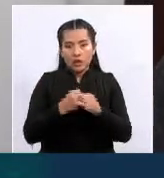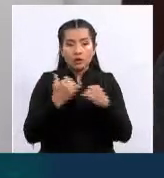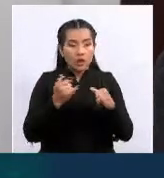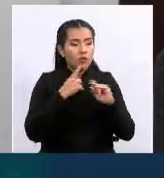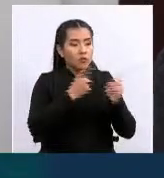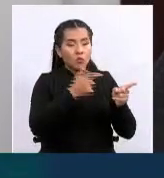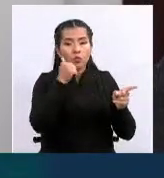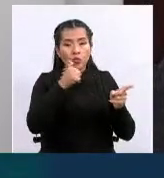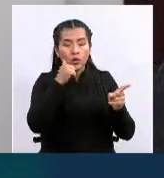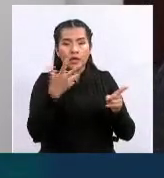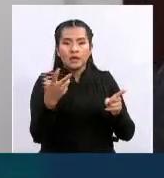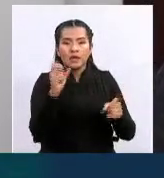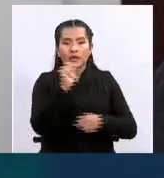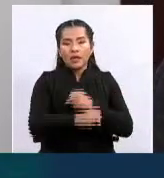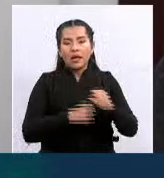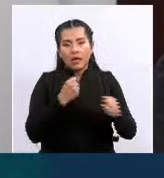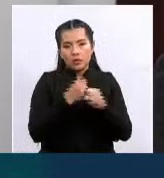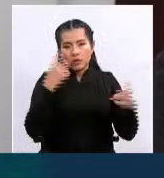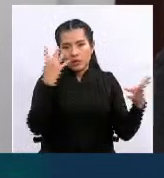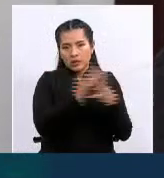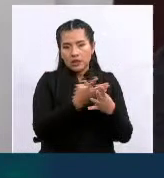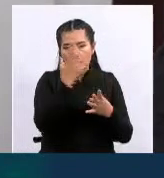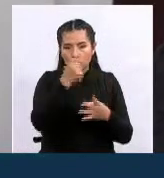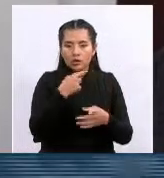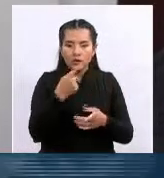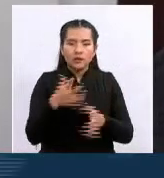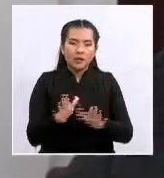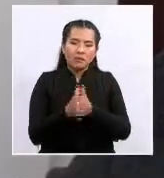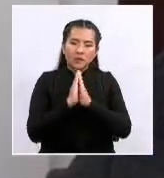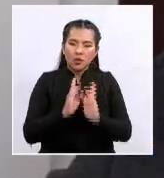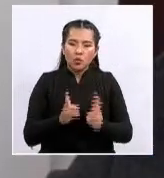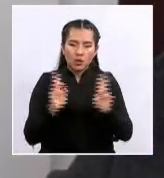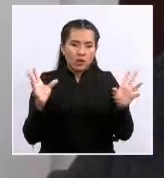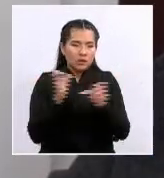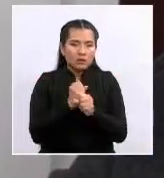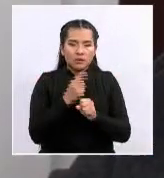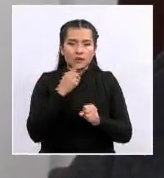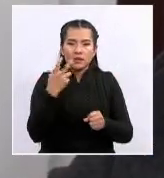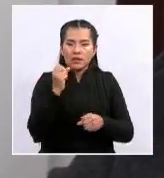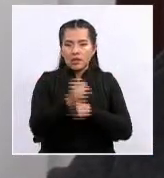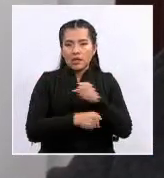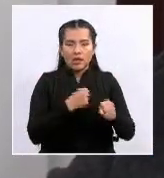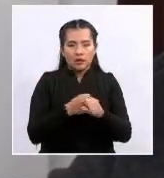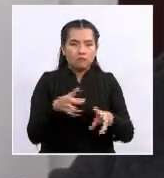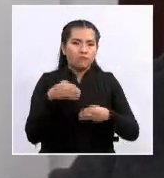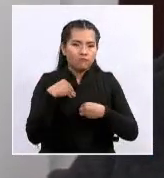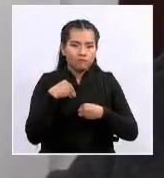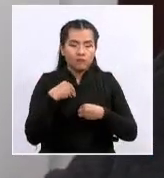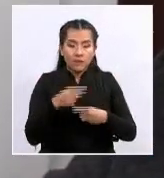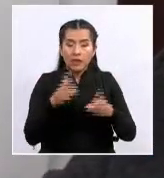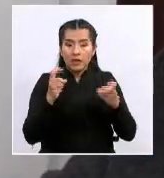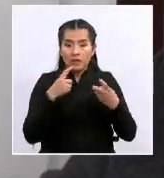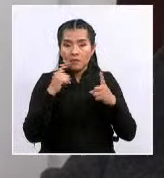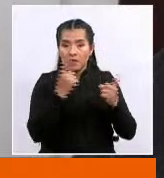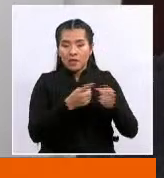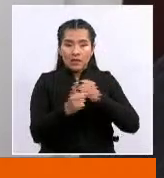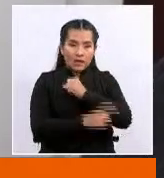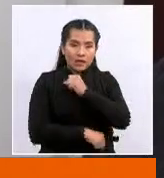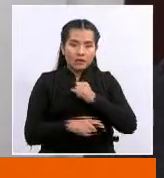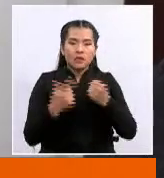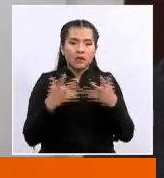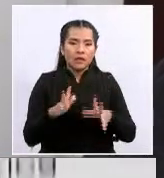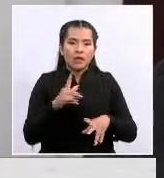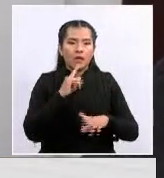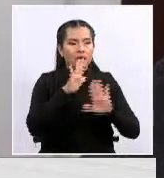porque requirió someterse a un procedimiento abreviado. Y bueno, el cumplimiento de esta sentencia está referida